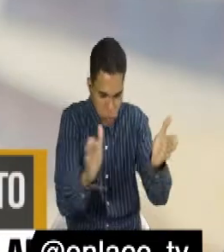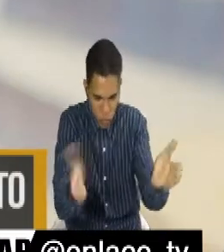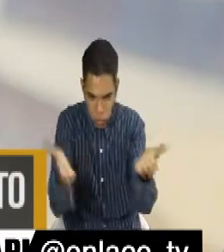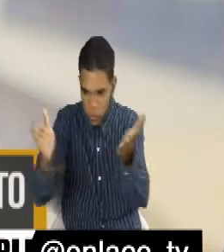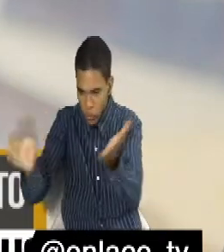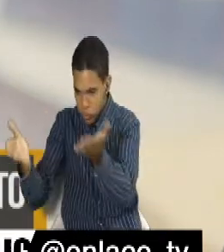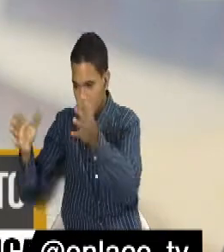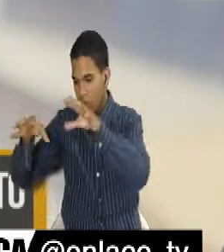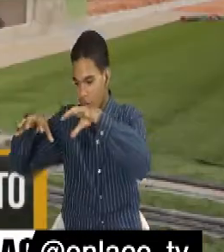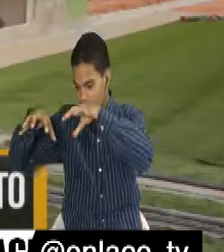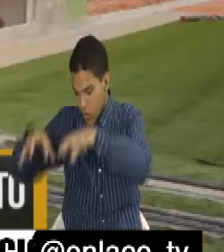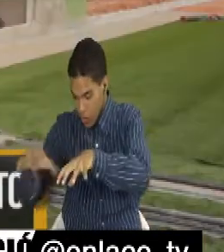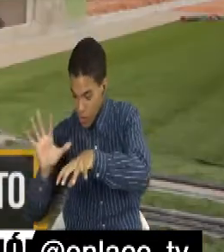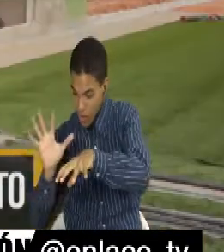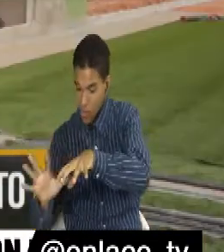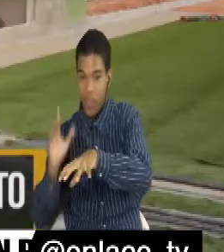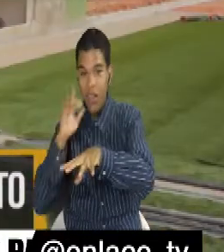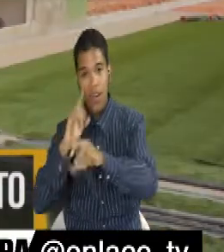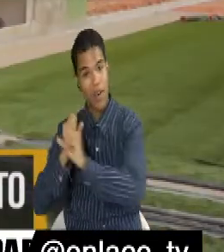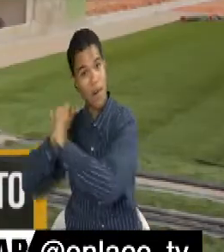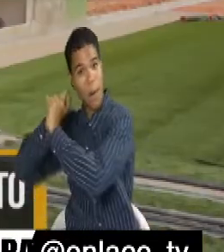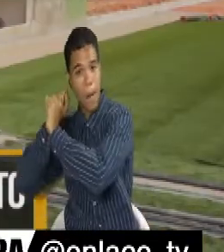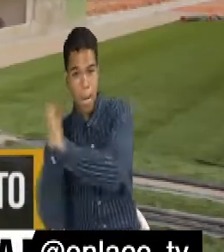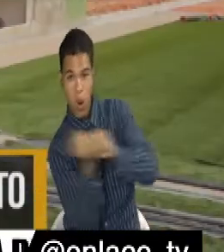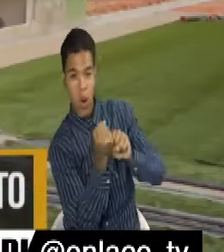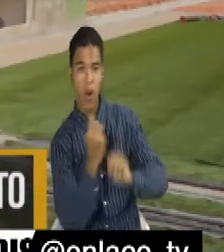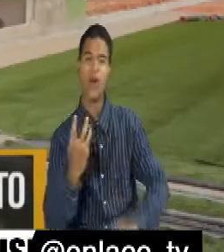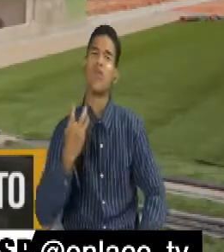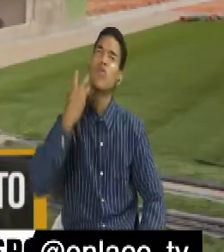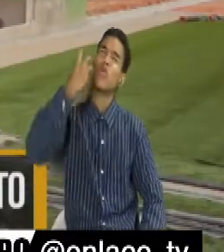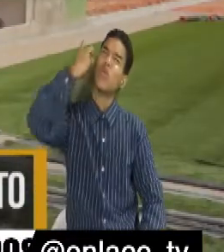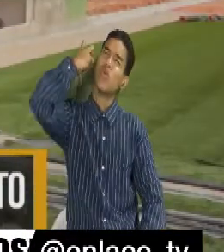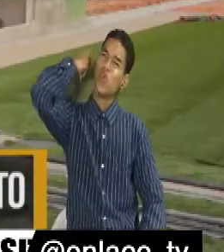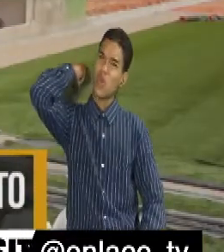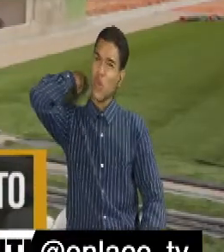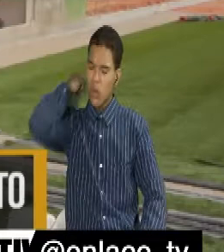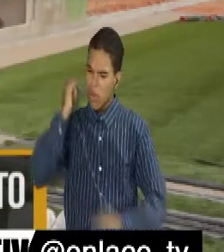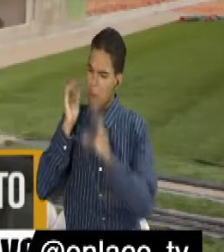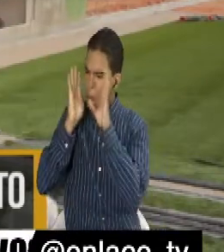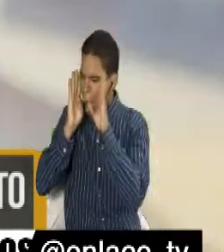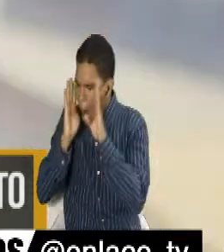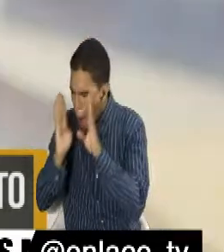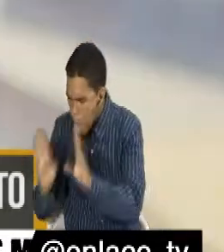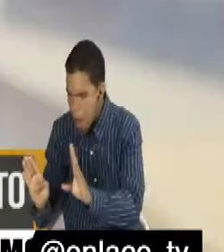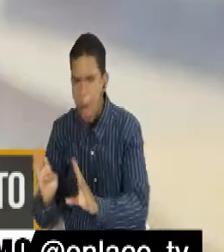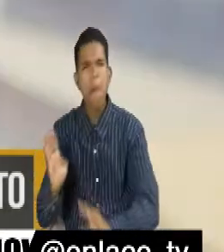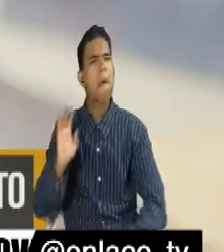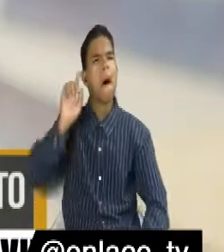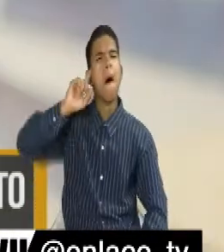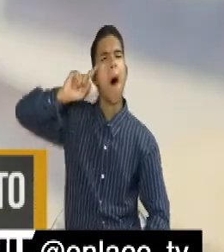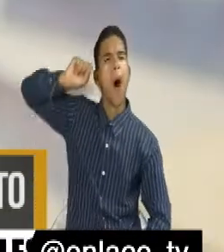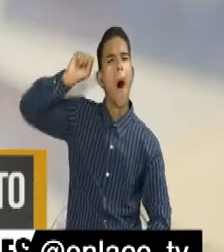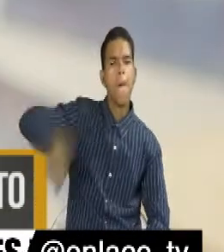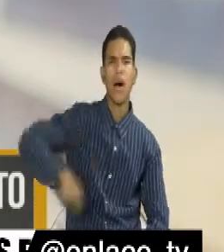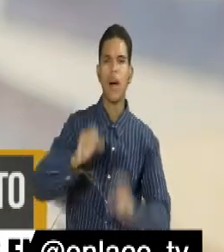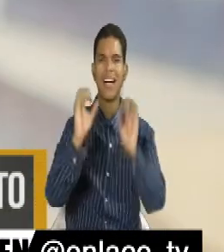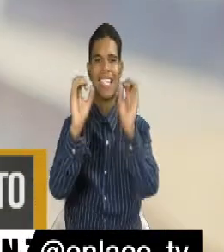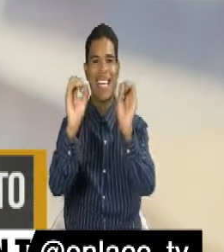era un estadio que las anteriores administraciones no se le había invertido un solo peso. La idea es